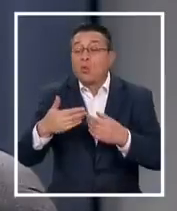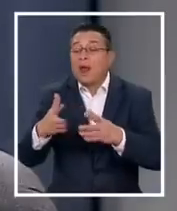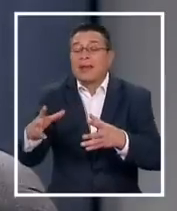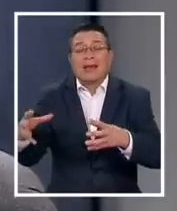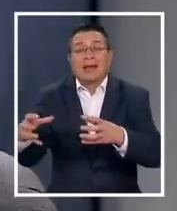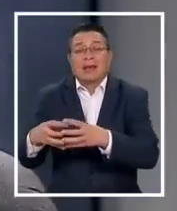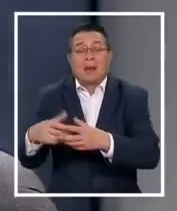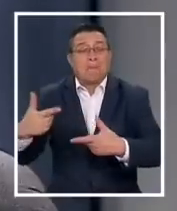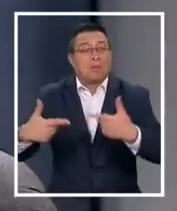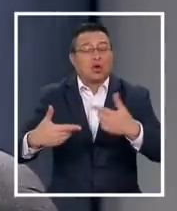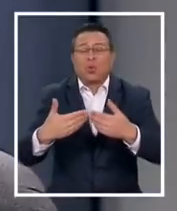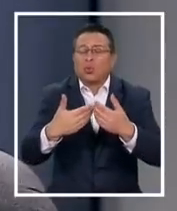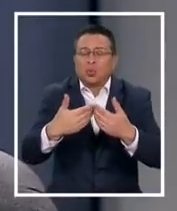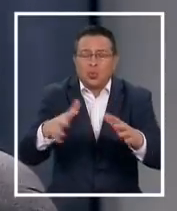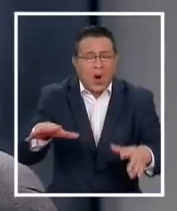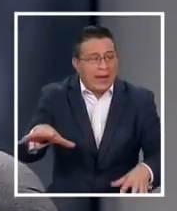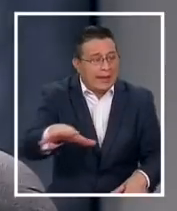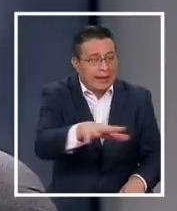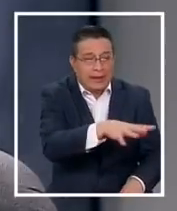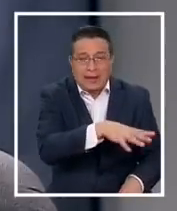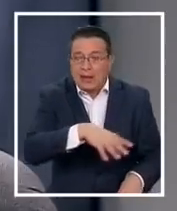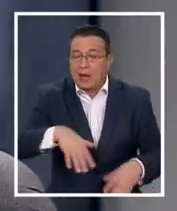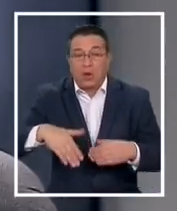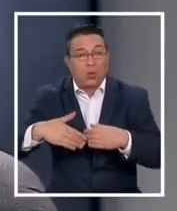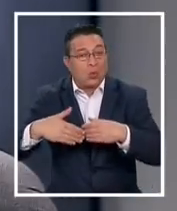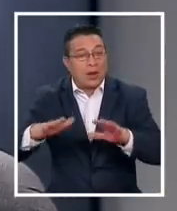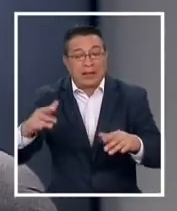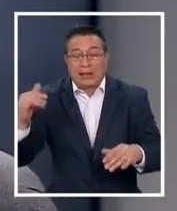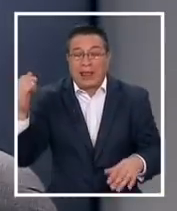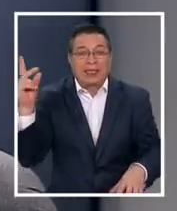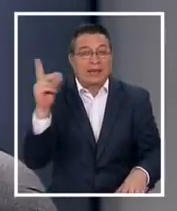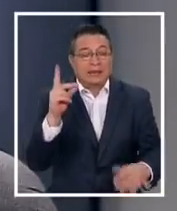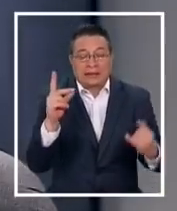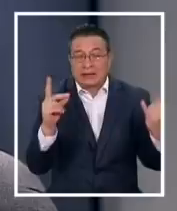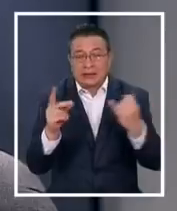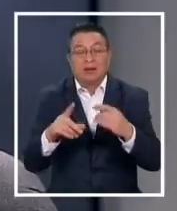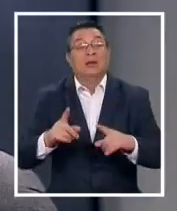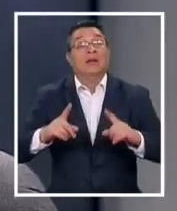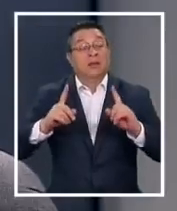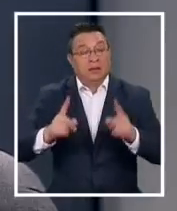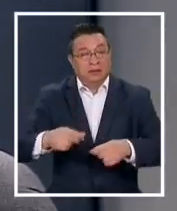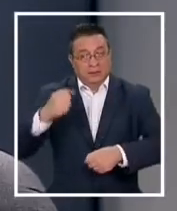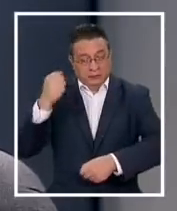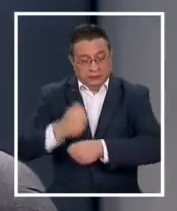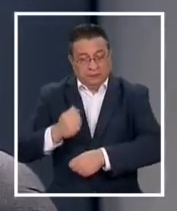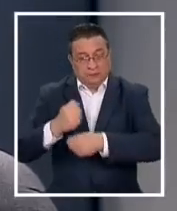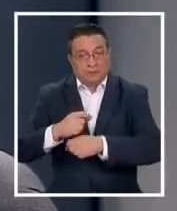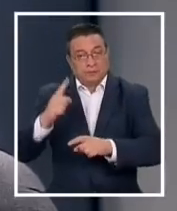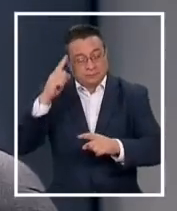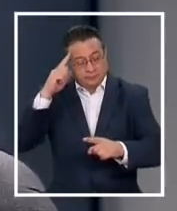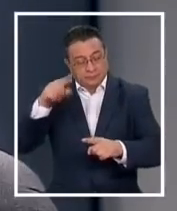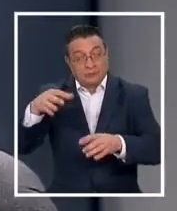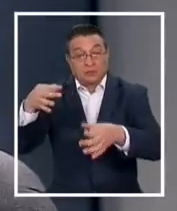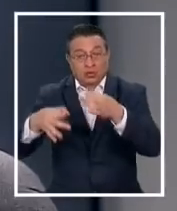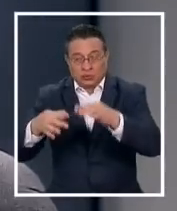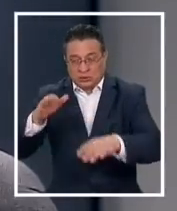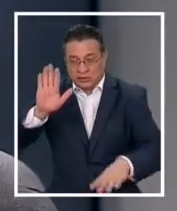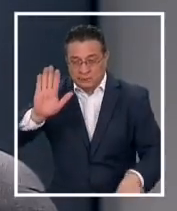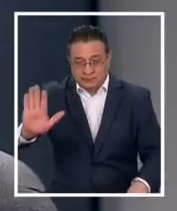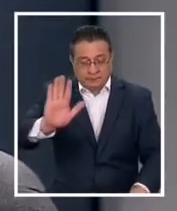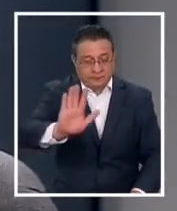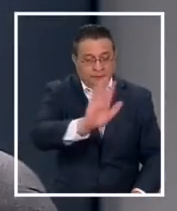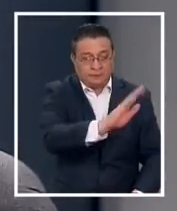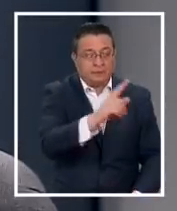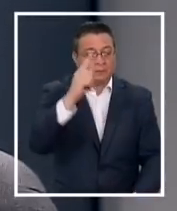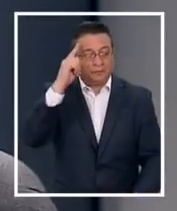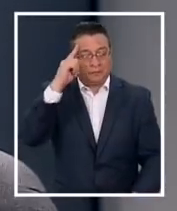esto no hay colores políticos, hagan lo que tienen a bien por su propio sentido de justicia y hagan